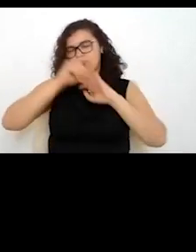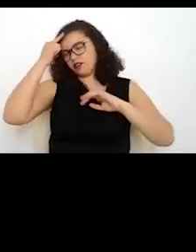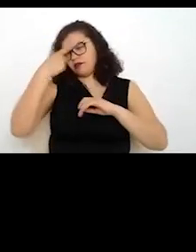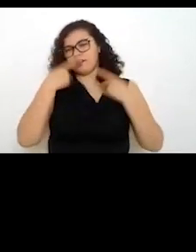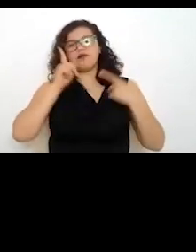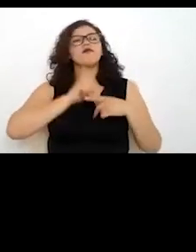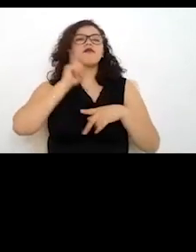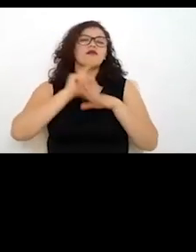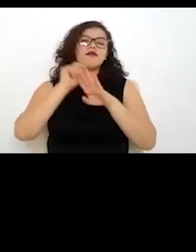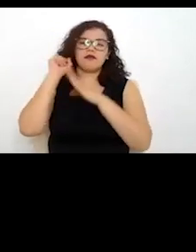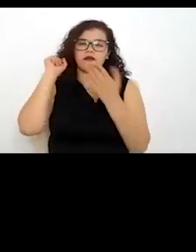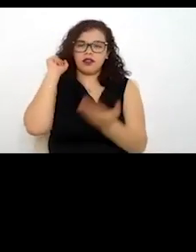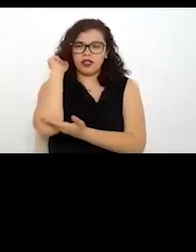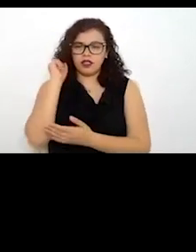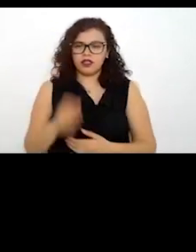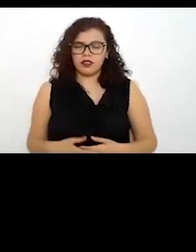embarazadas.